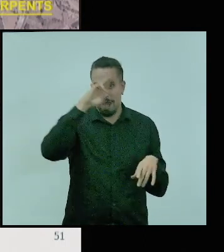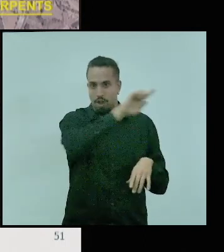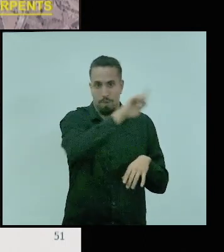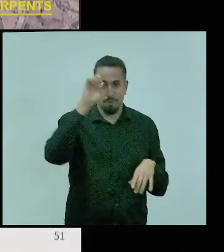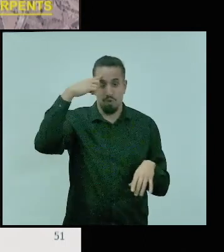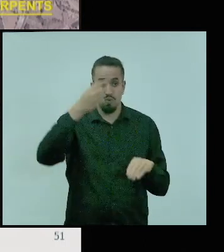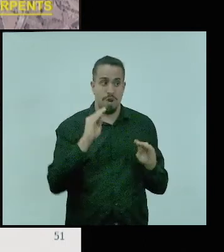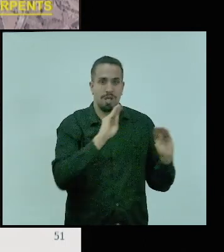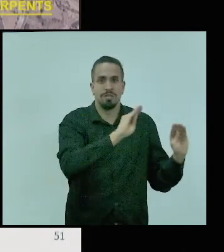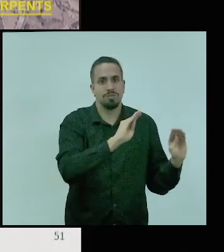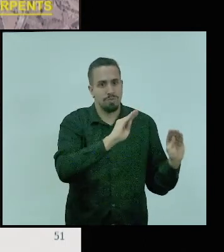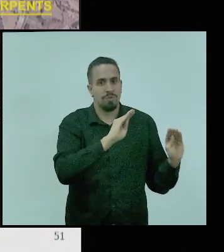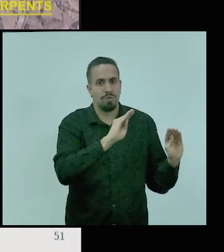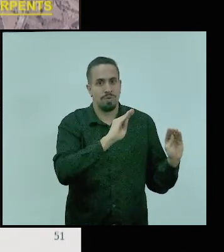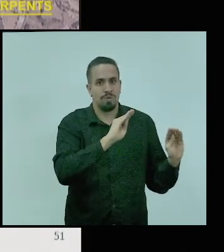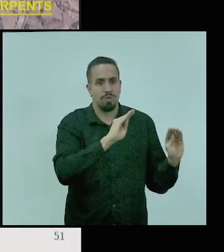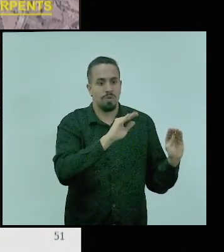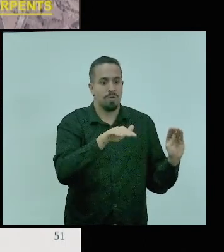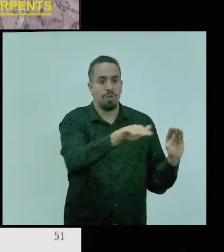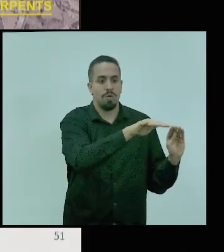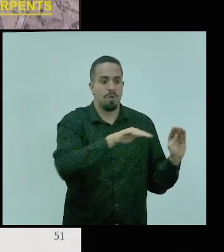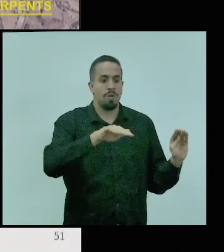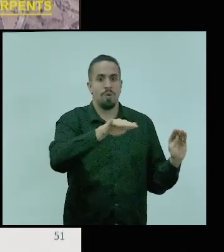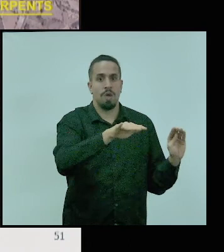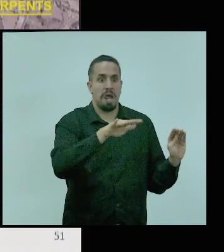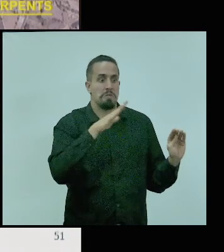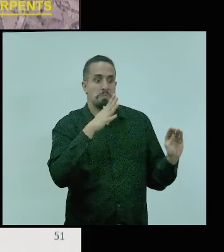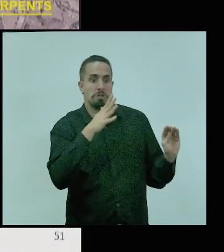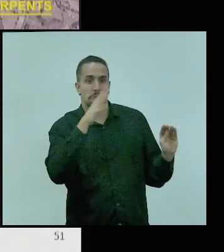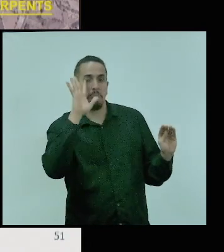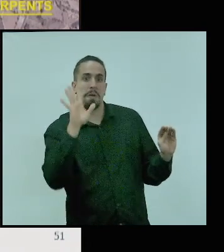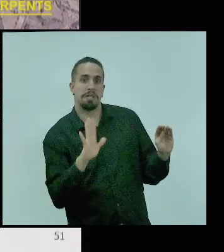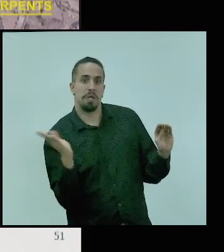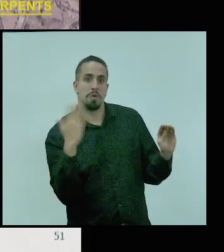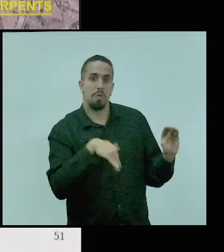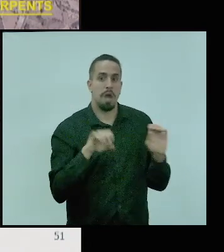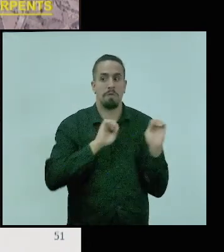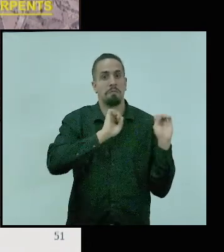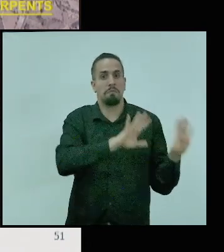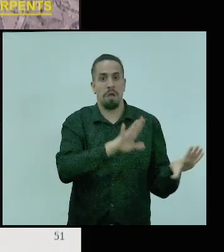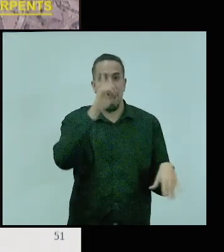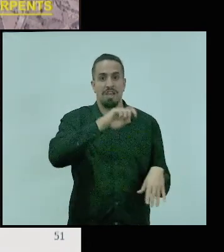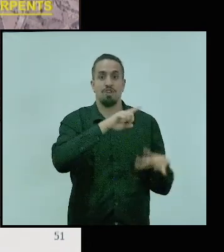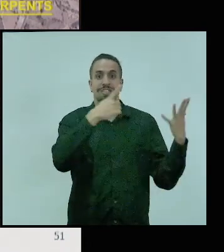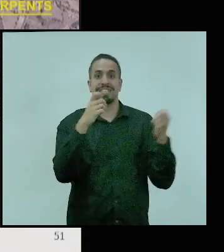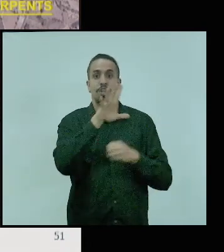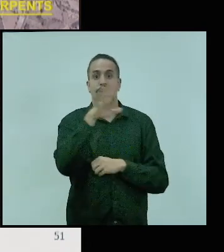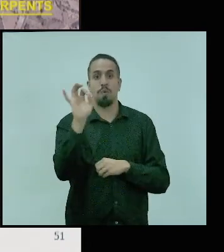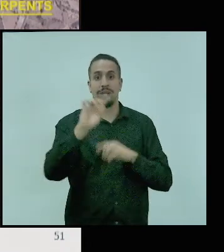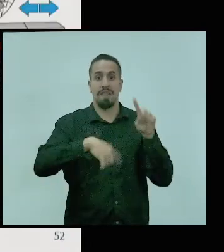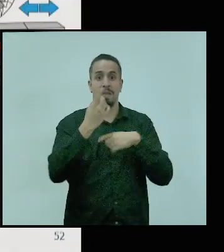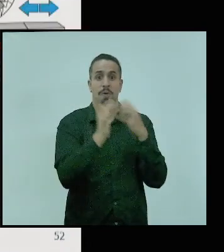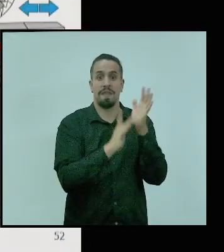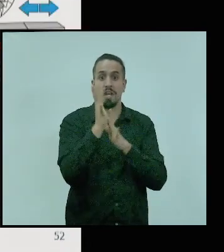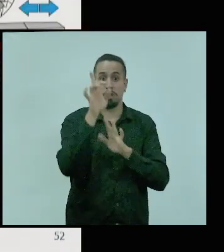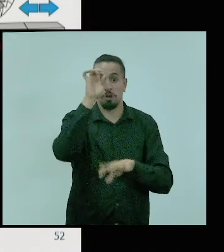cultura, se abandonó sin un motivo aparente en el año 650 después de Cristo y sin